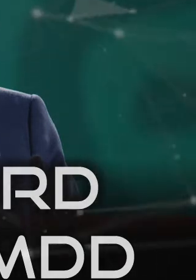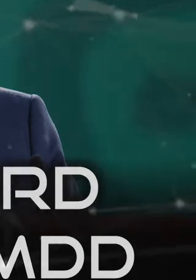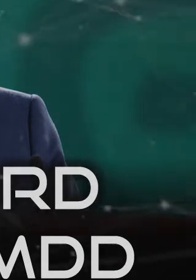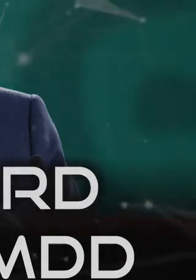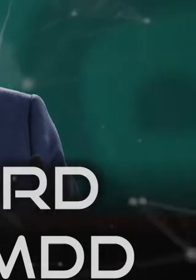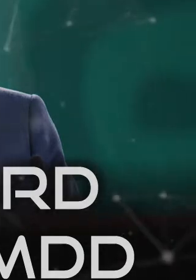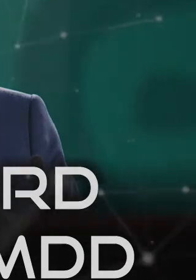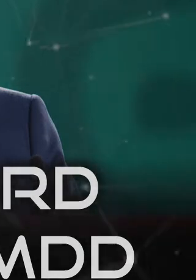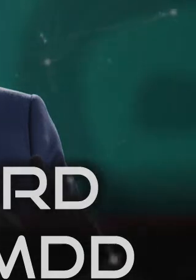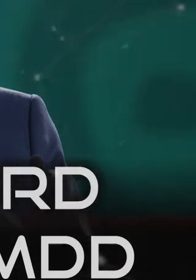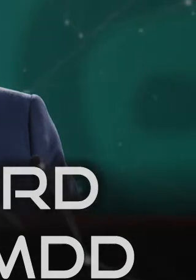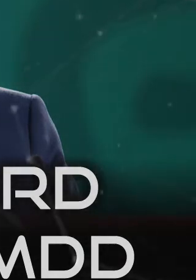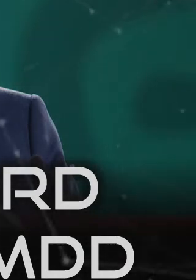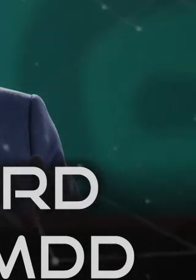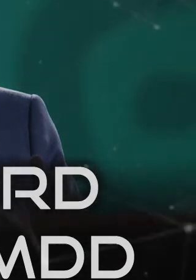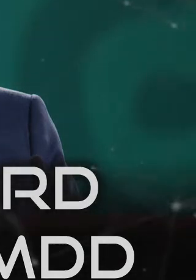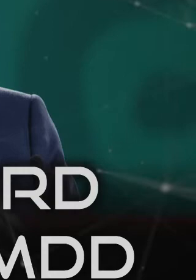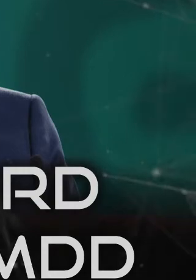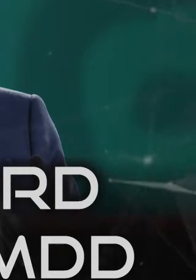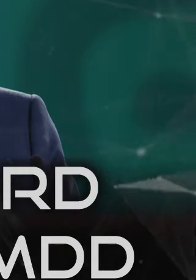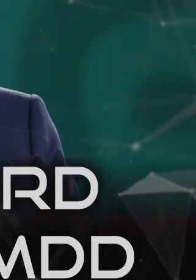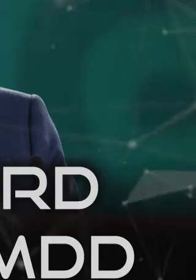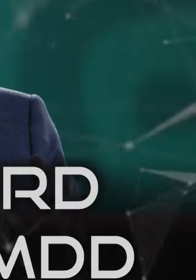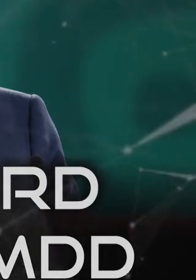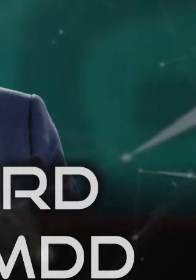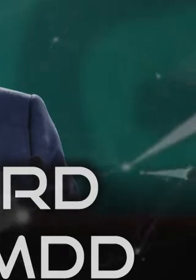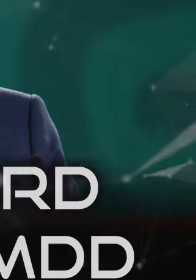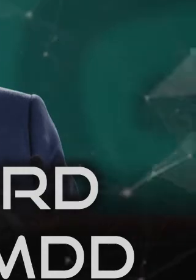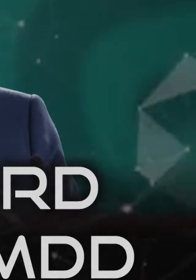El día de hoy, el presidente Andrés Manuel López Obrador.